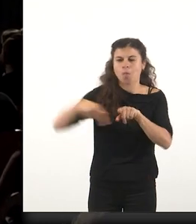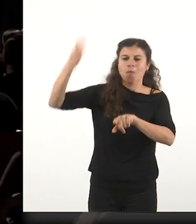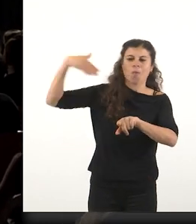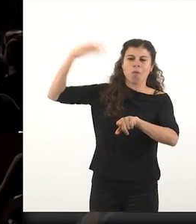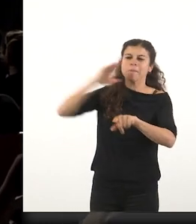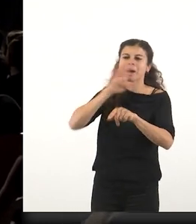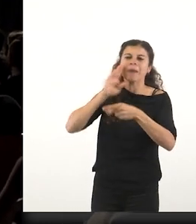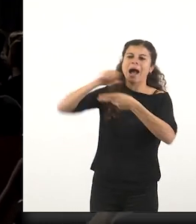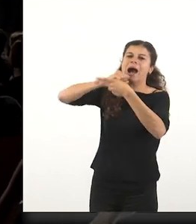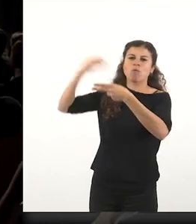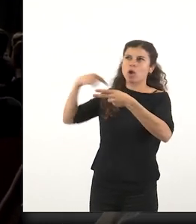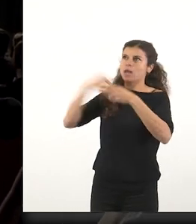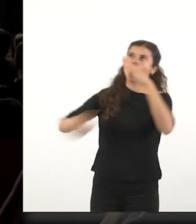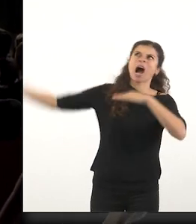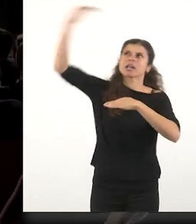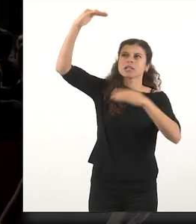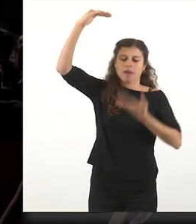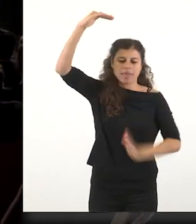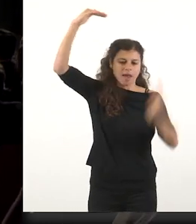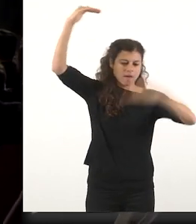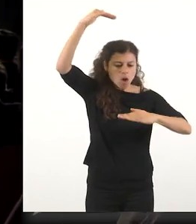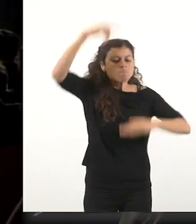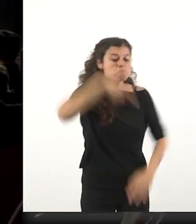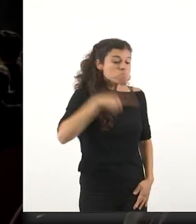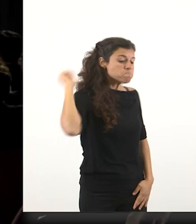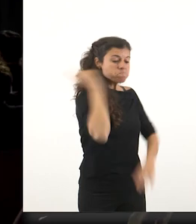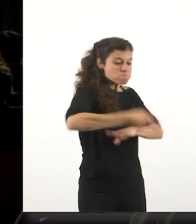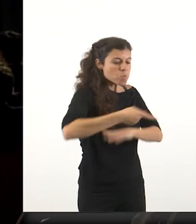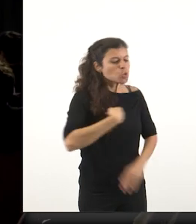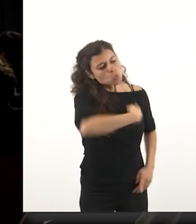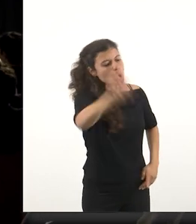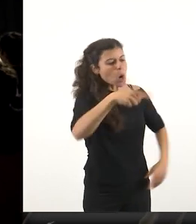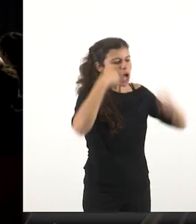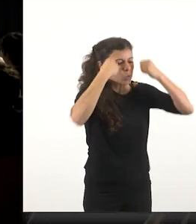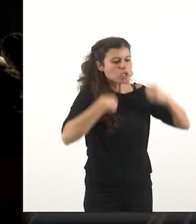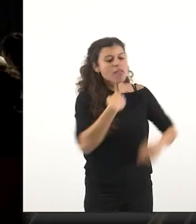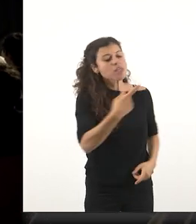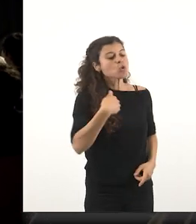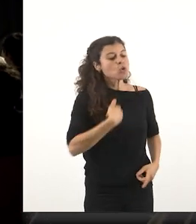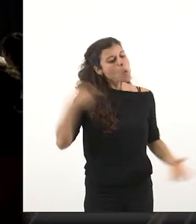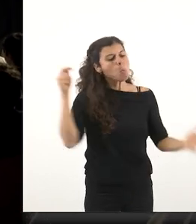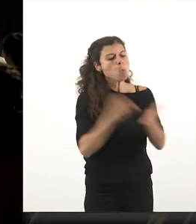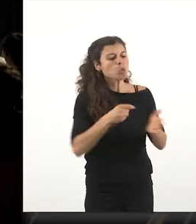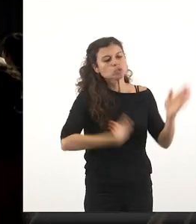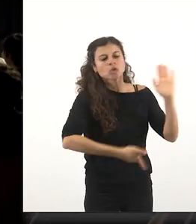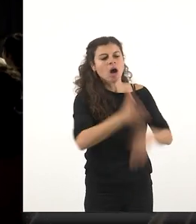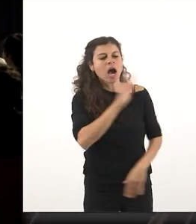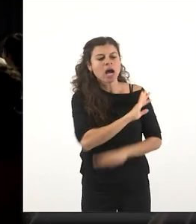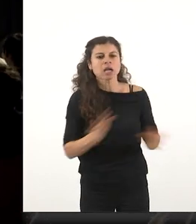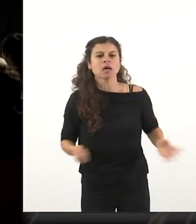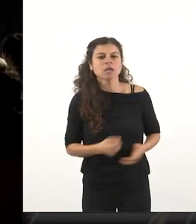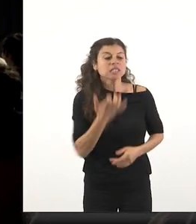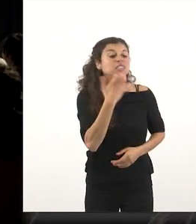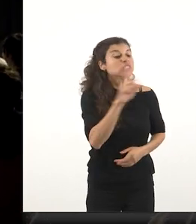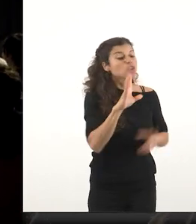rápido y efectivo. Yo aquí, mi hija aquí, digo, Lía, pues te vas a poner a estudiar porque te lo digo yo y punto. Y te motivas con las paredes sin TikTok 3 semanas. Verás